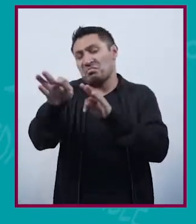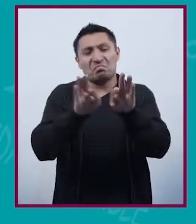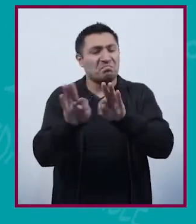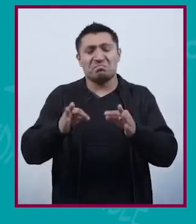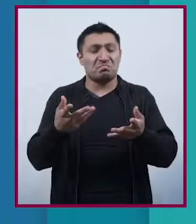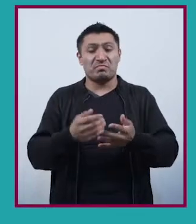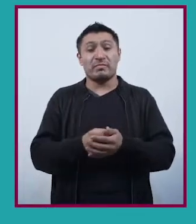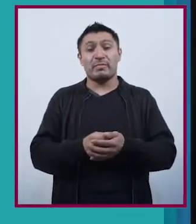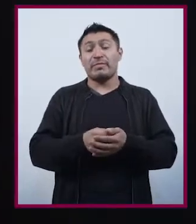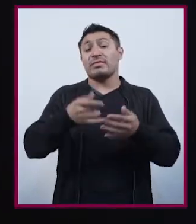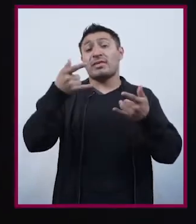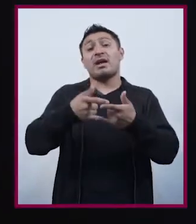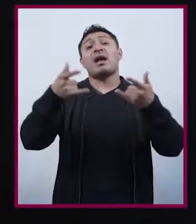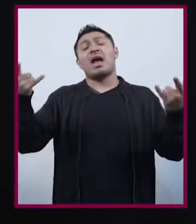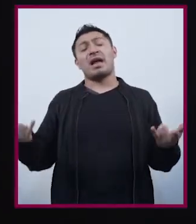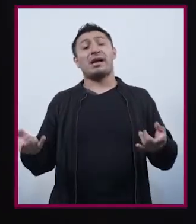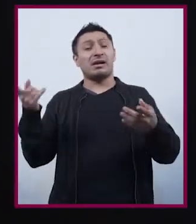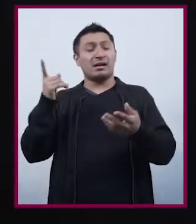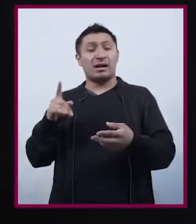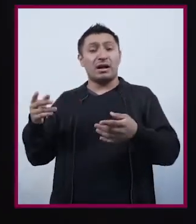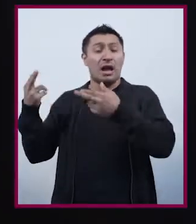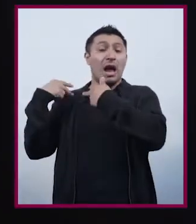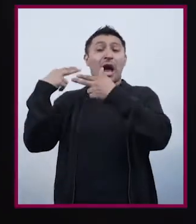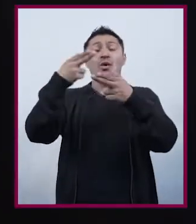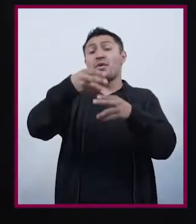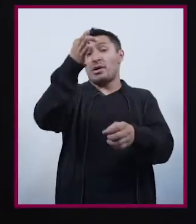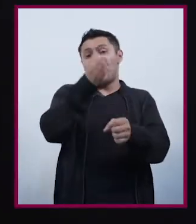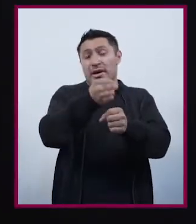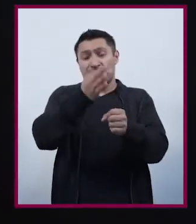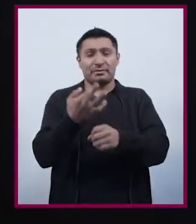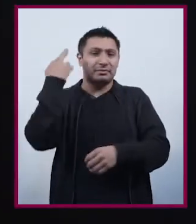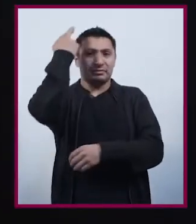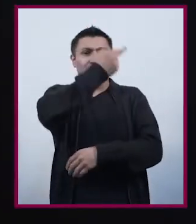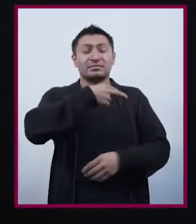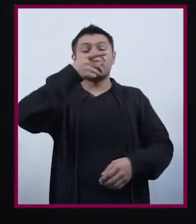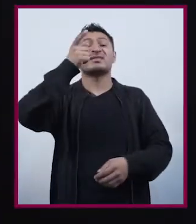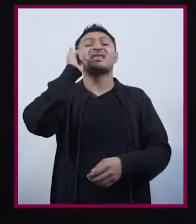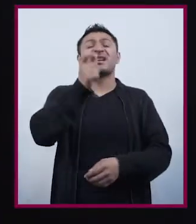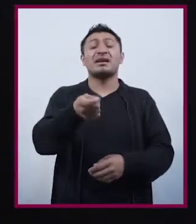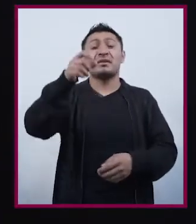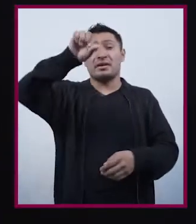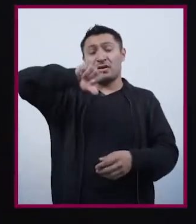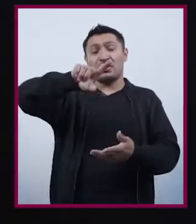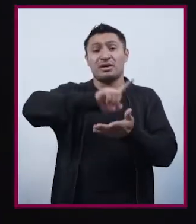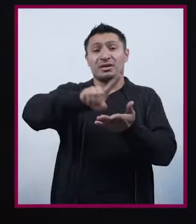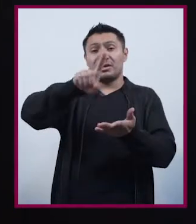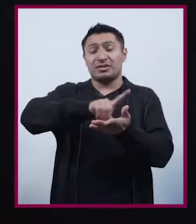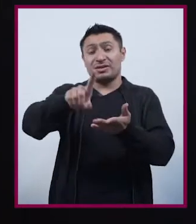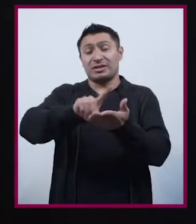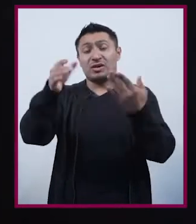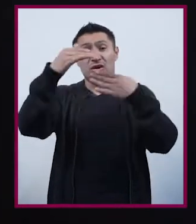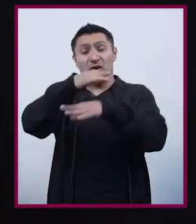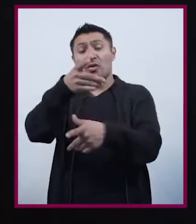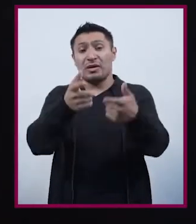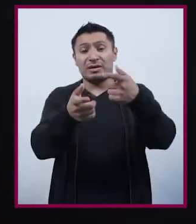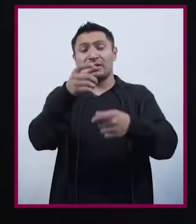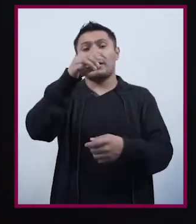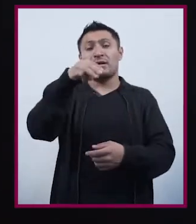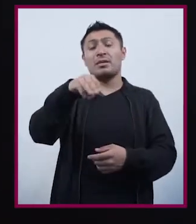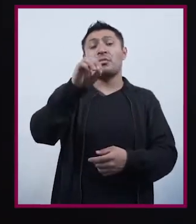trabajo. Dado que la historia se escribe desde el presente, vamos a revisar qué dice hoy el diccionario sobre el